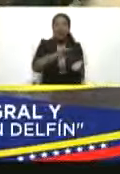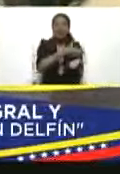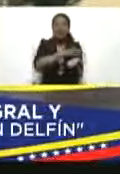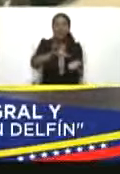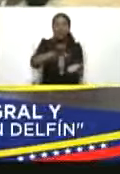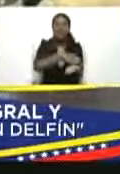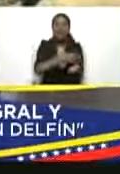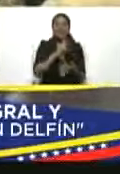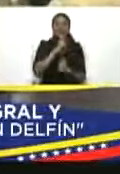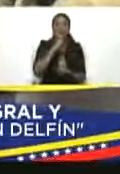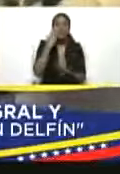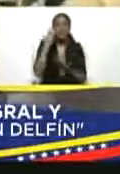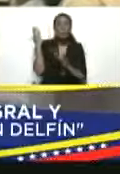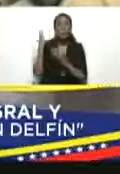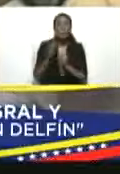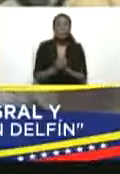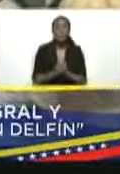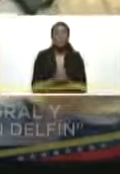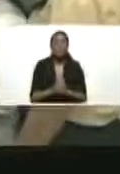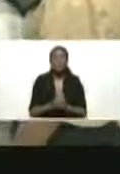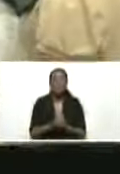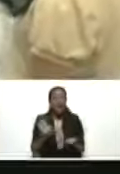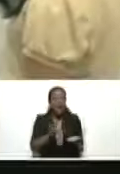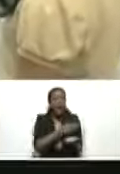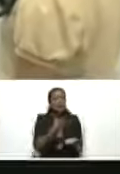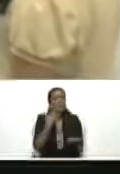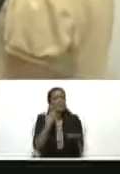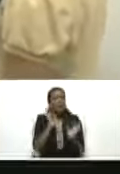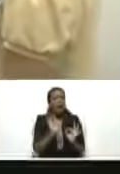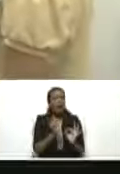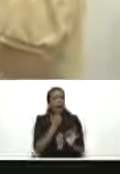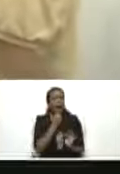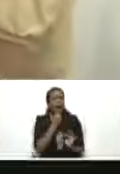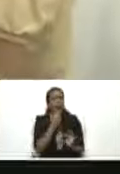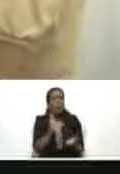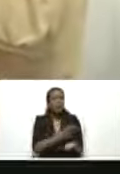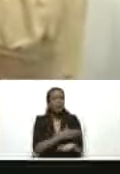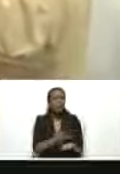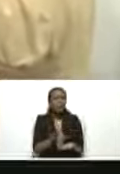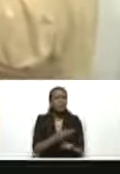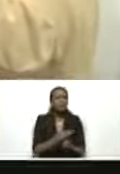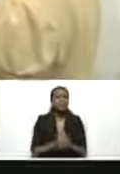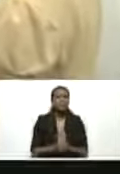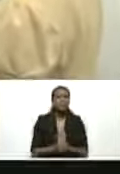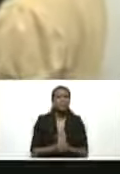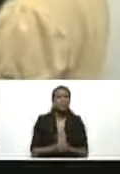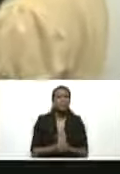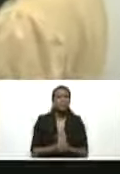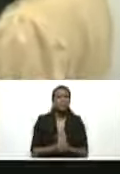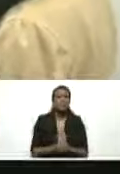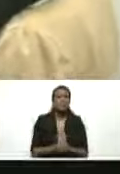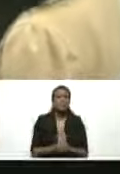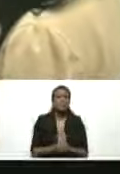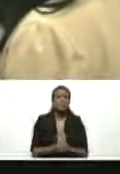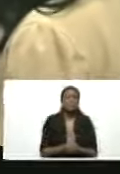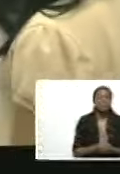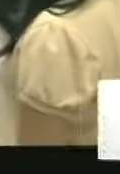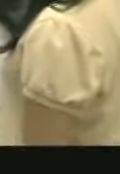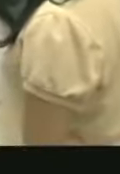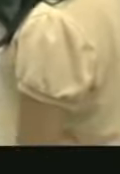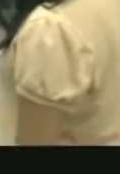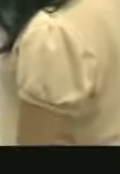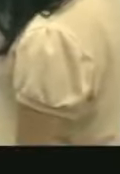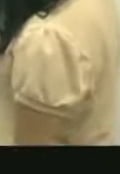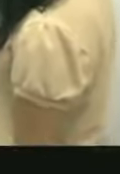de oro Daniela Cántame algo a capela para ver es mi patria